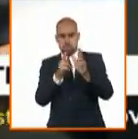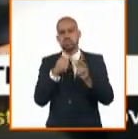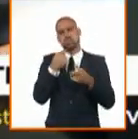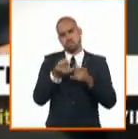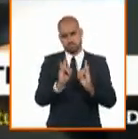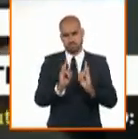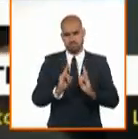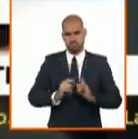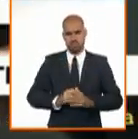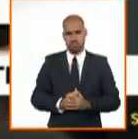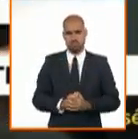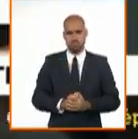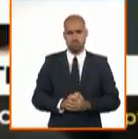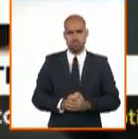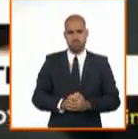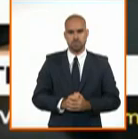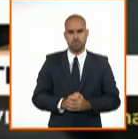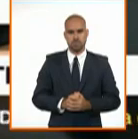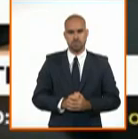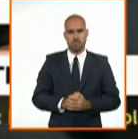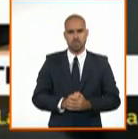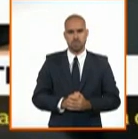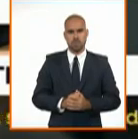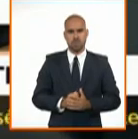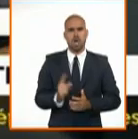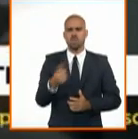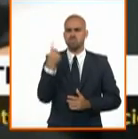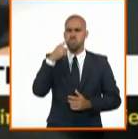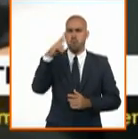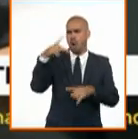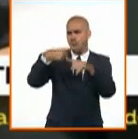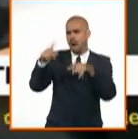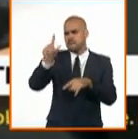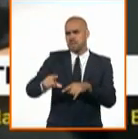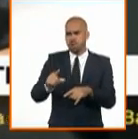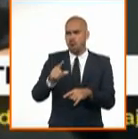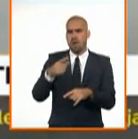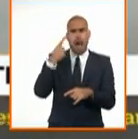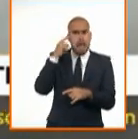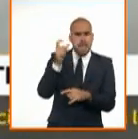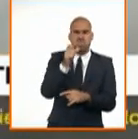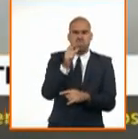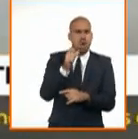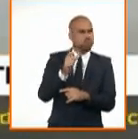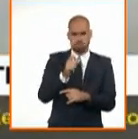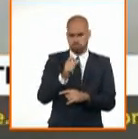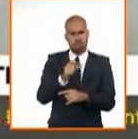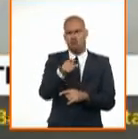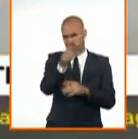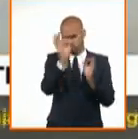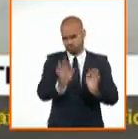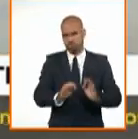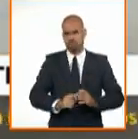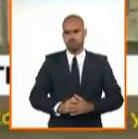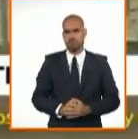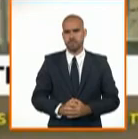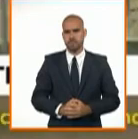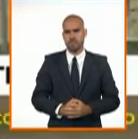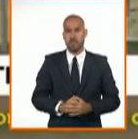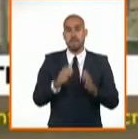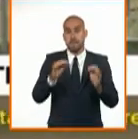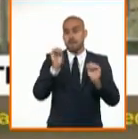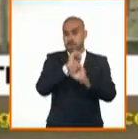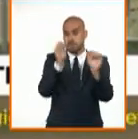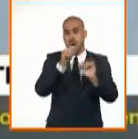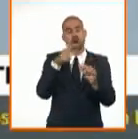ha fallecido y no estamos buscando a otra persona ni a ningún otro sospechoso en este caso esa misma mañana también disparó a su abuela en